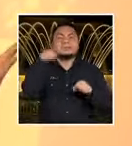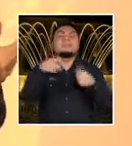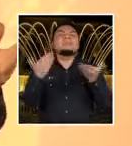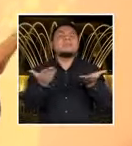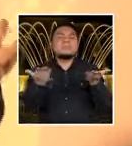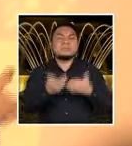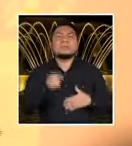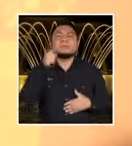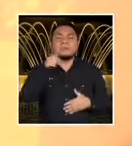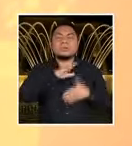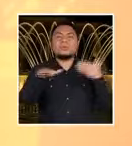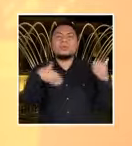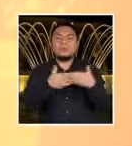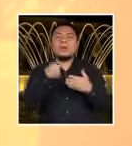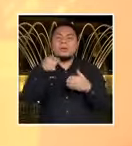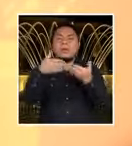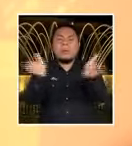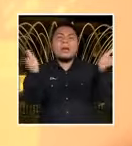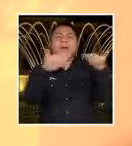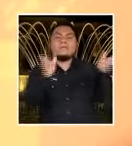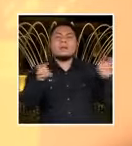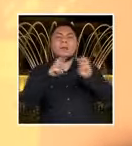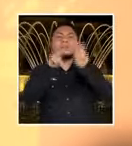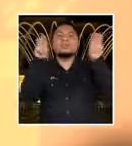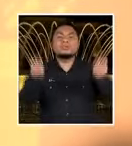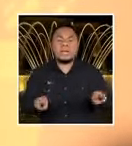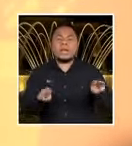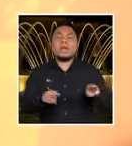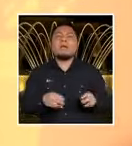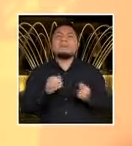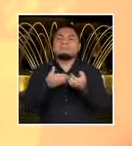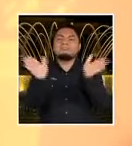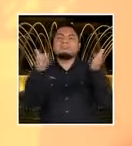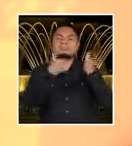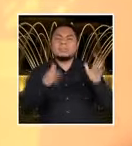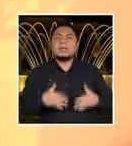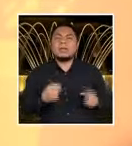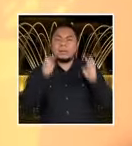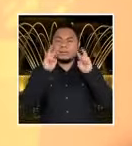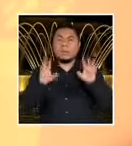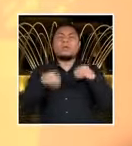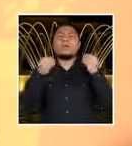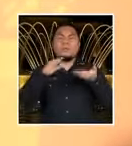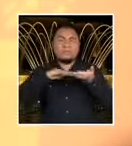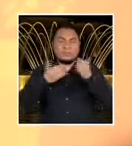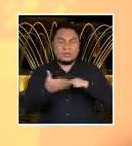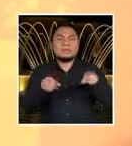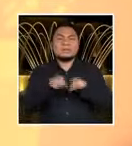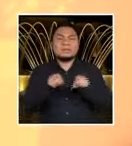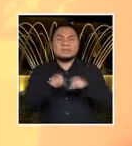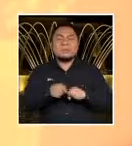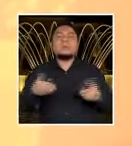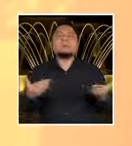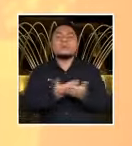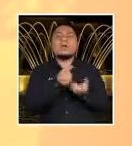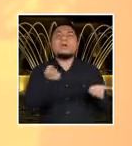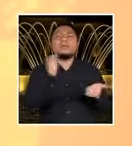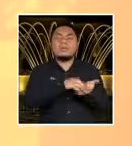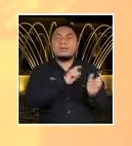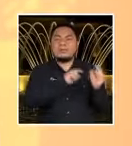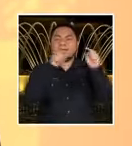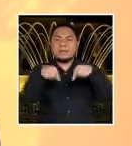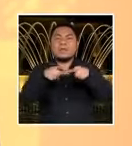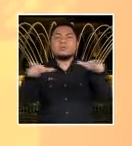abriendo los museos y sitios arqueológicos y viendo cómo la comunidad también se acerca nuevamente a